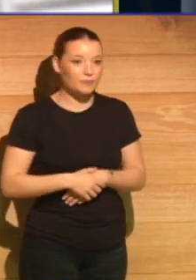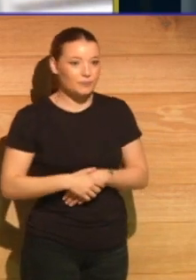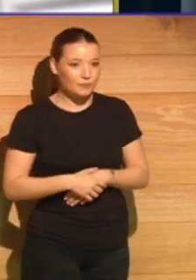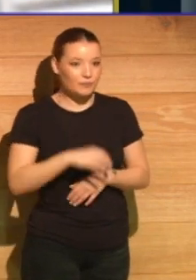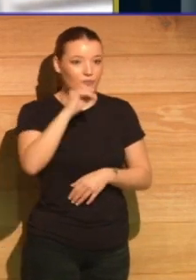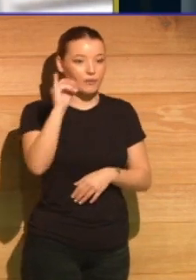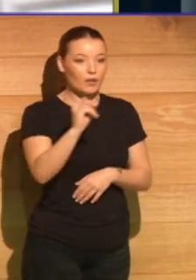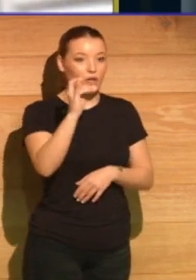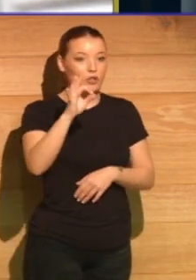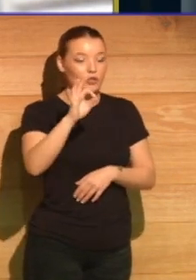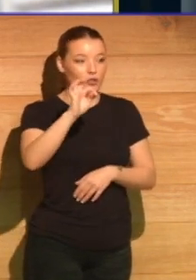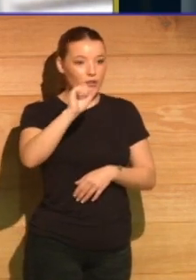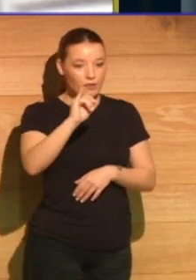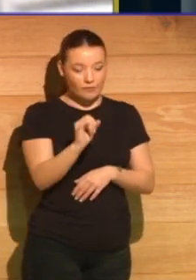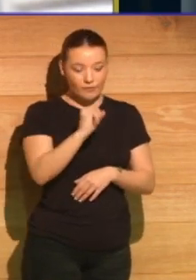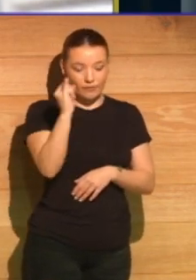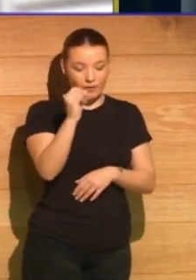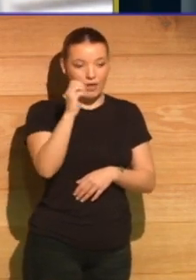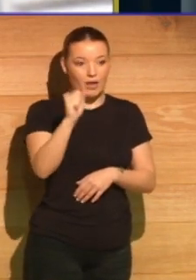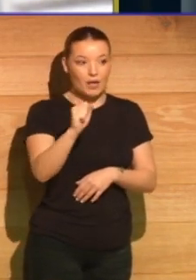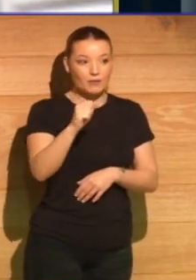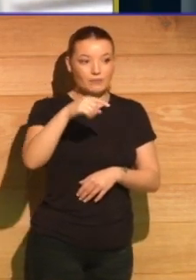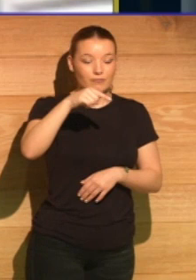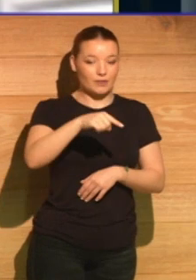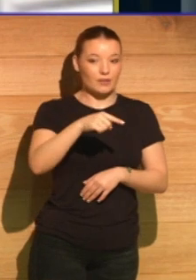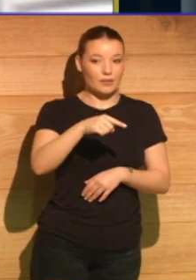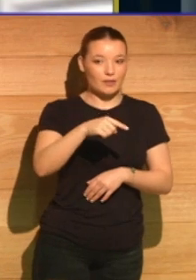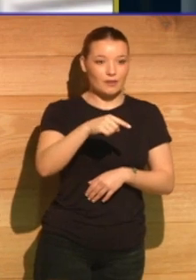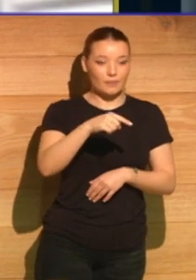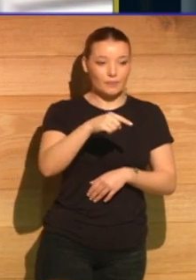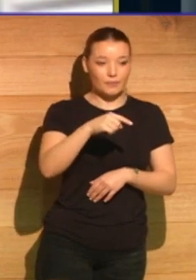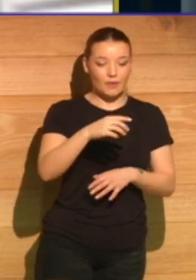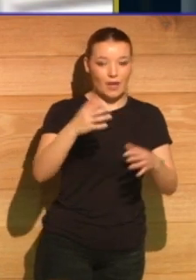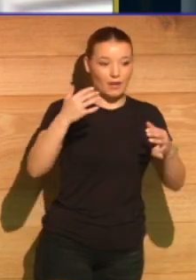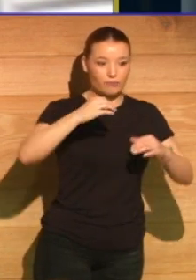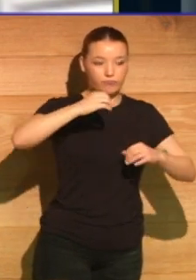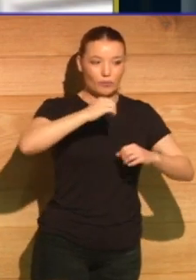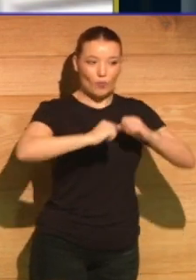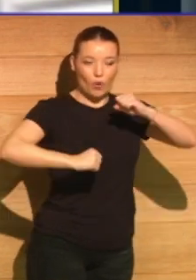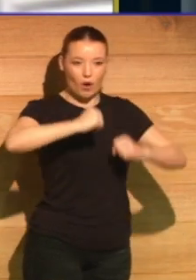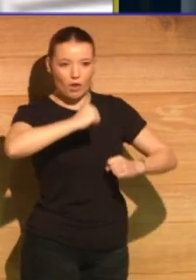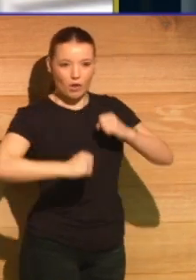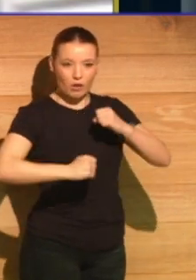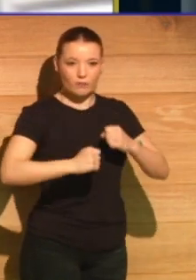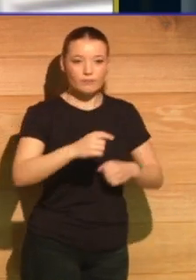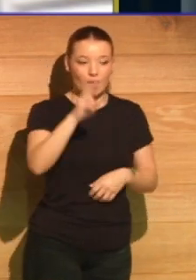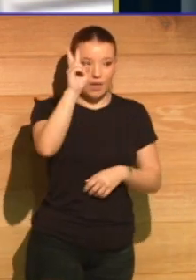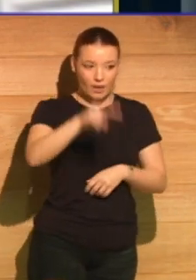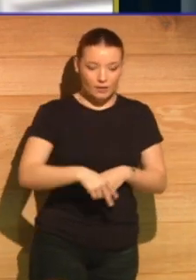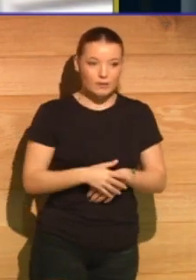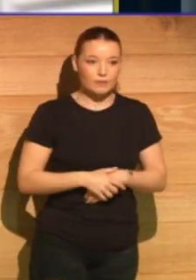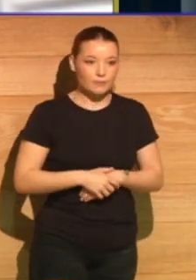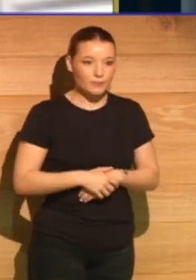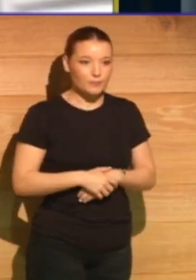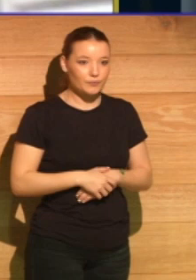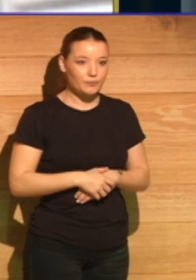una de las gigantas. Ella fue una pionera al ser la primera